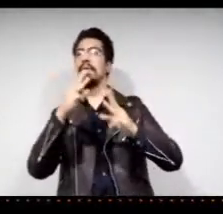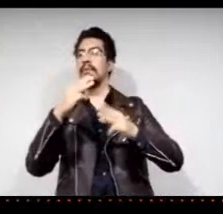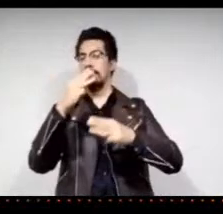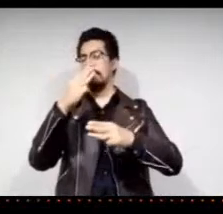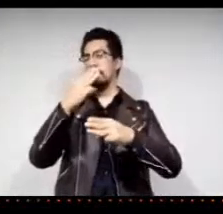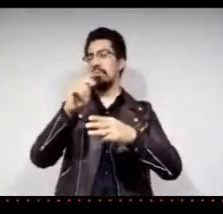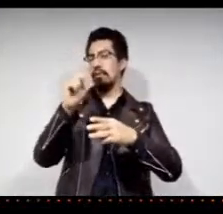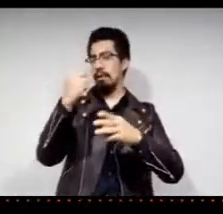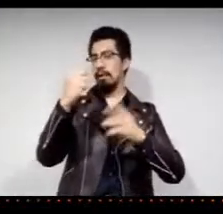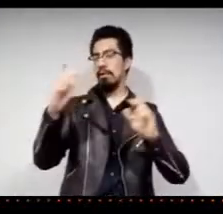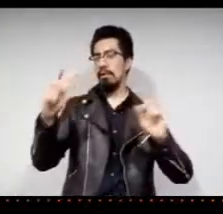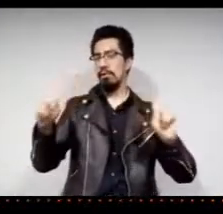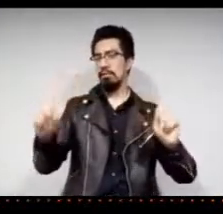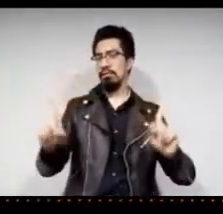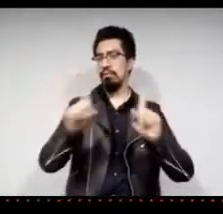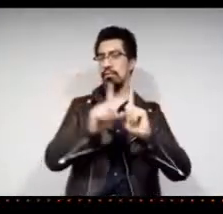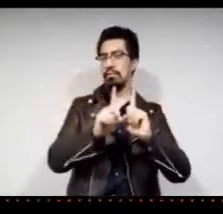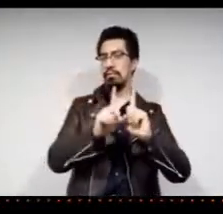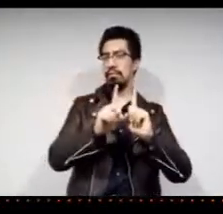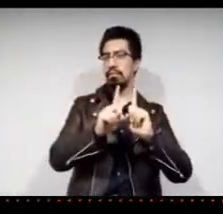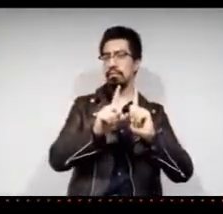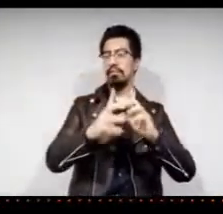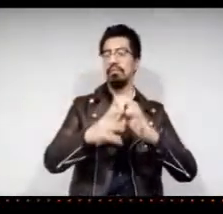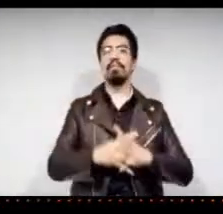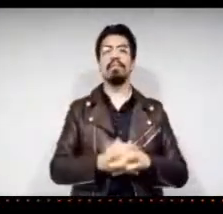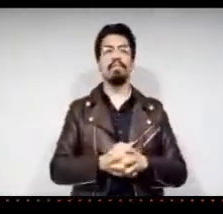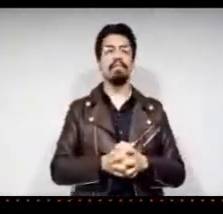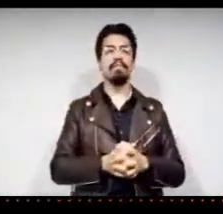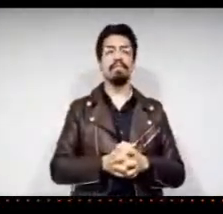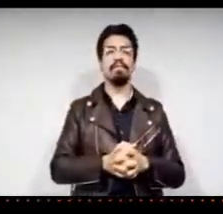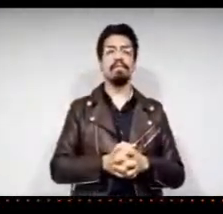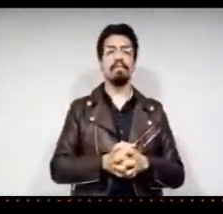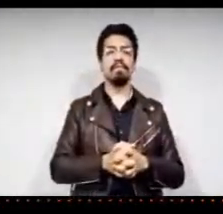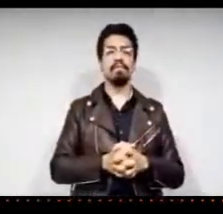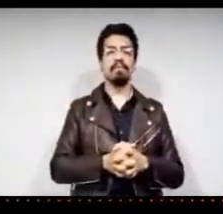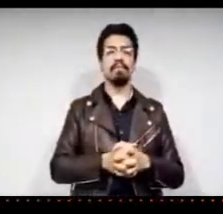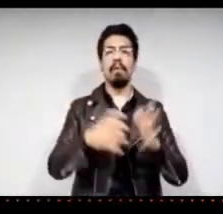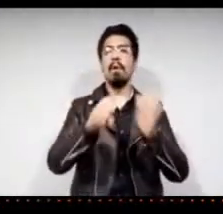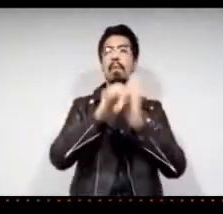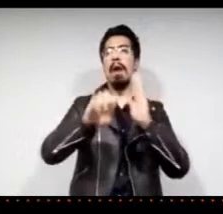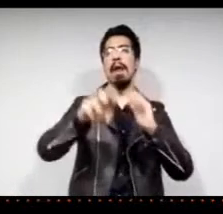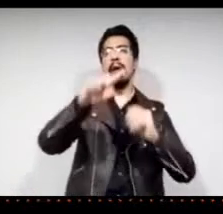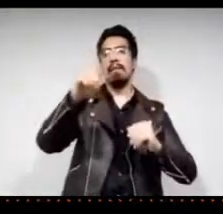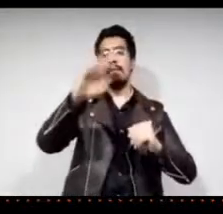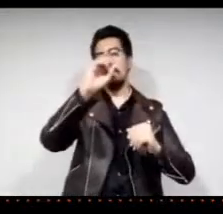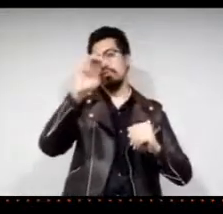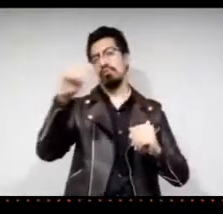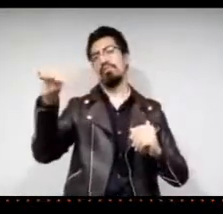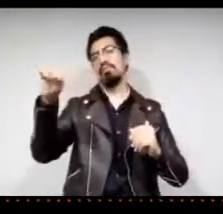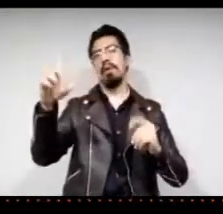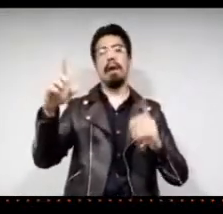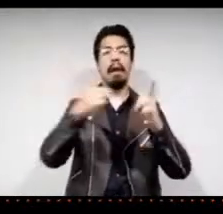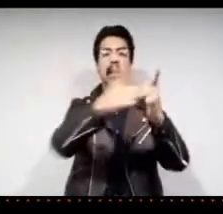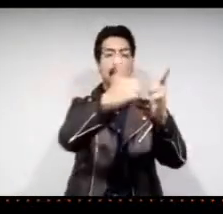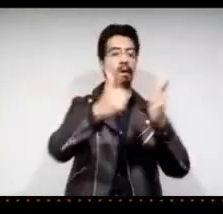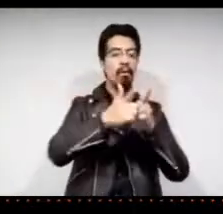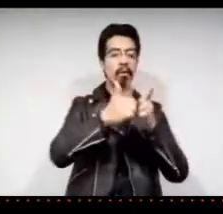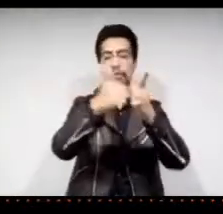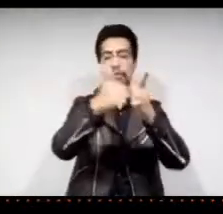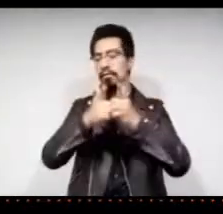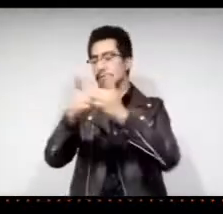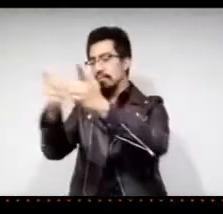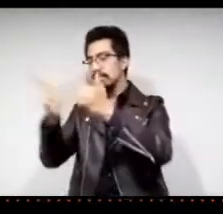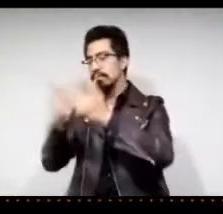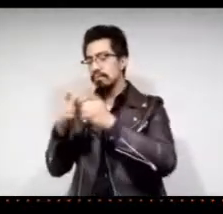herramientas maravillosas que existen hoy en día, hasta en algo tan sencillo como Zoom, que podemos subdividirlos en grupos, ponerlos a trabajar,